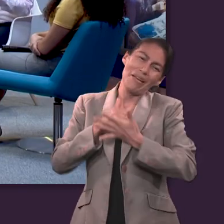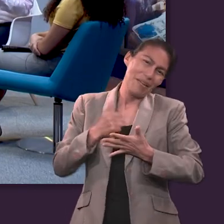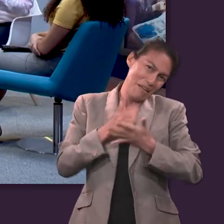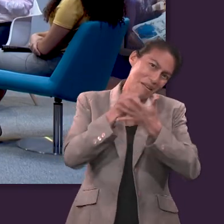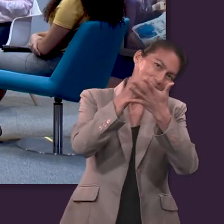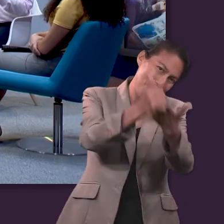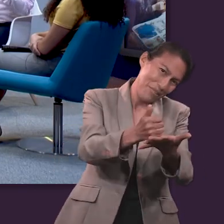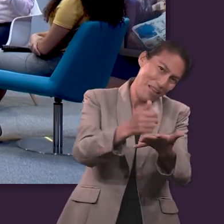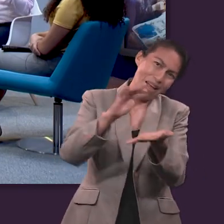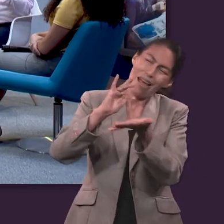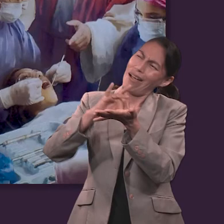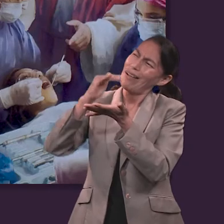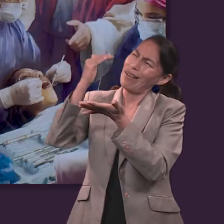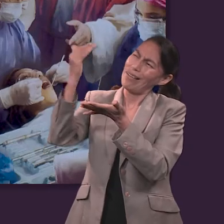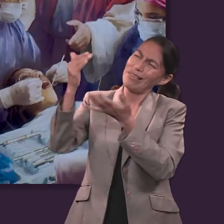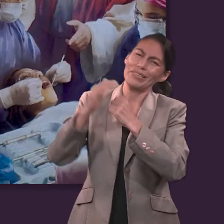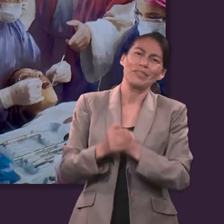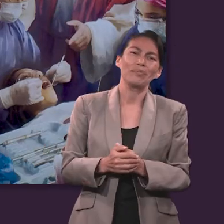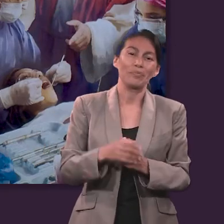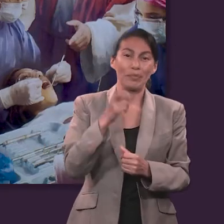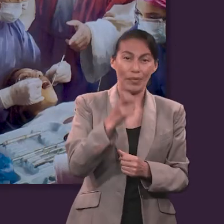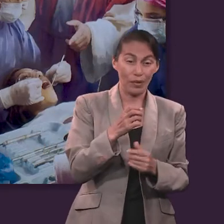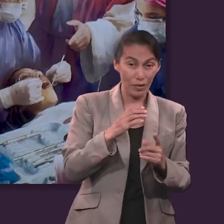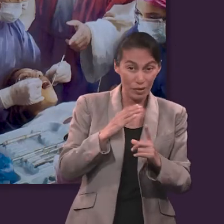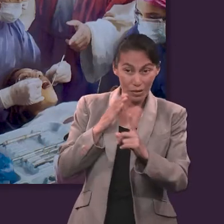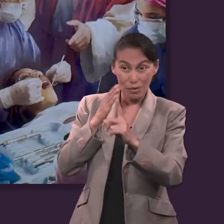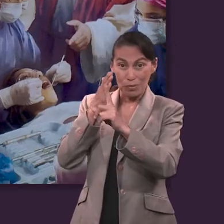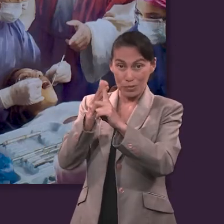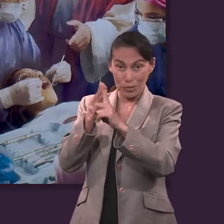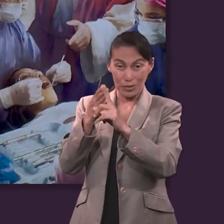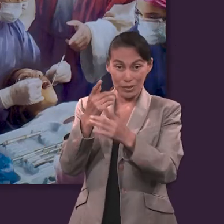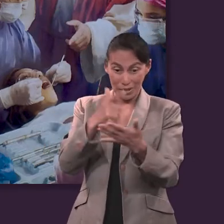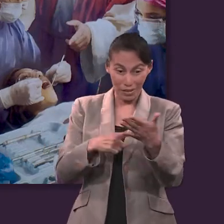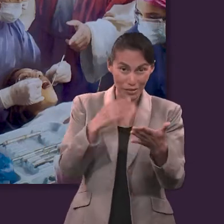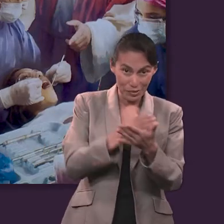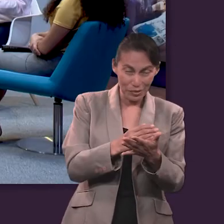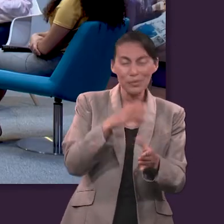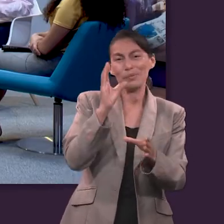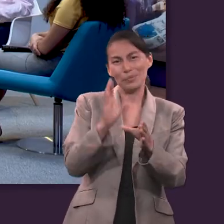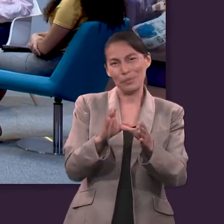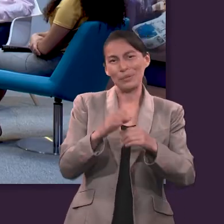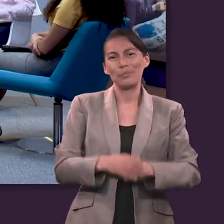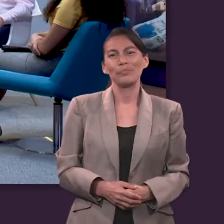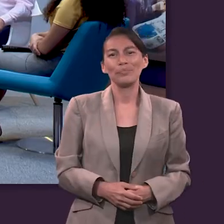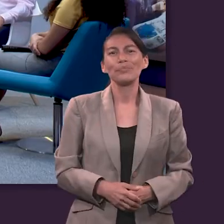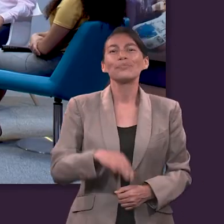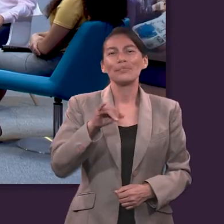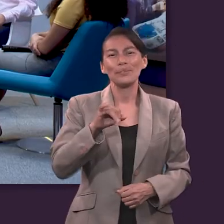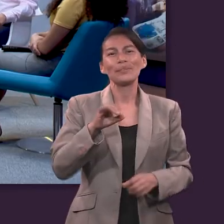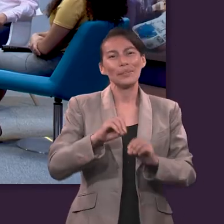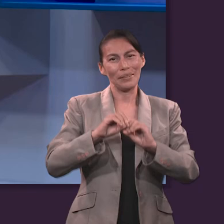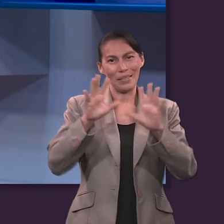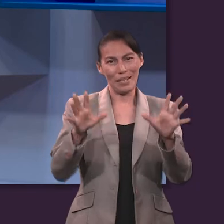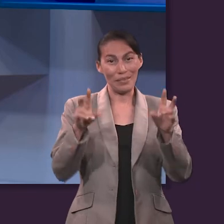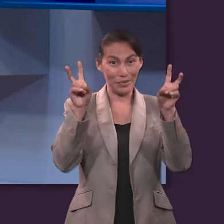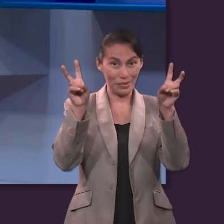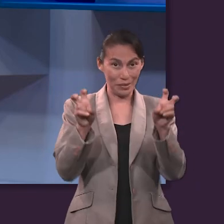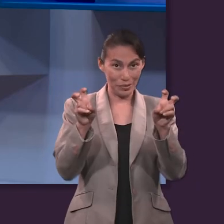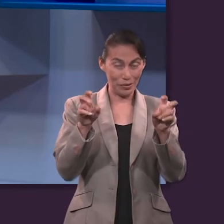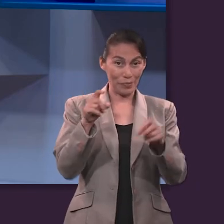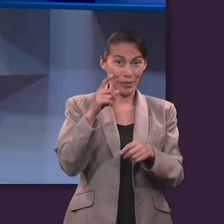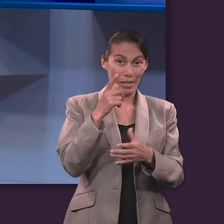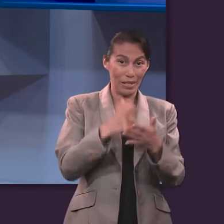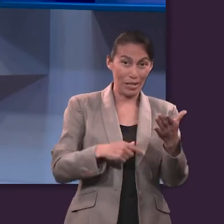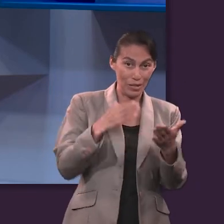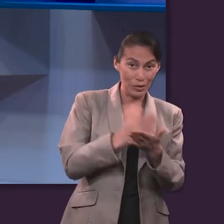a ayudar a ser agradecidos y cumplir el propósito de esa lección. Claro que sí. La